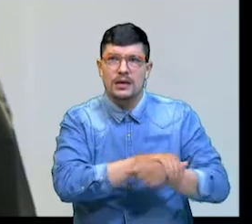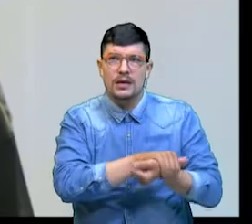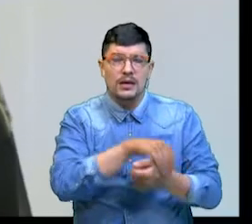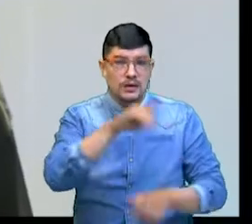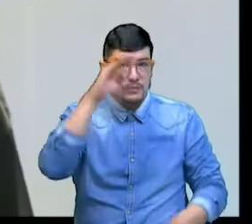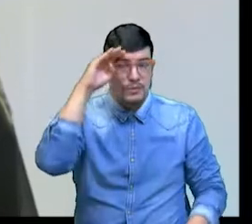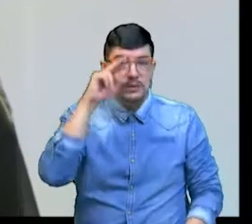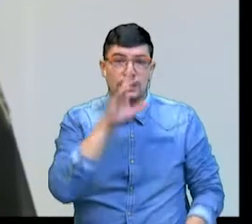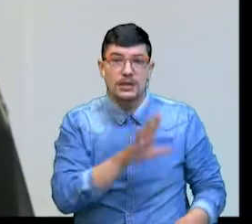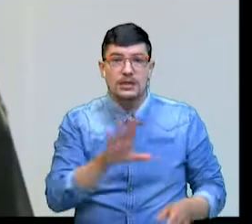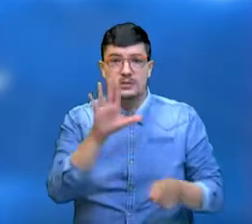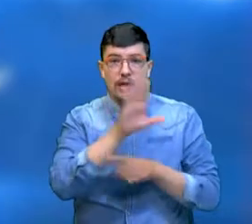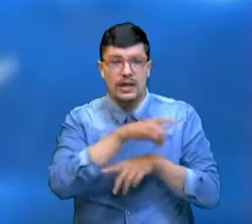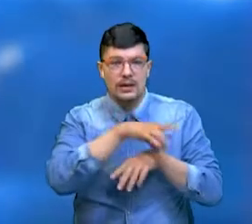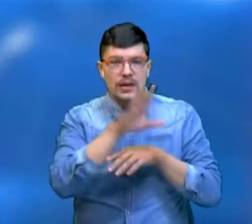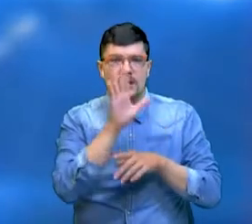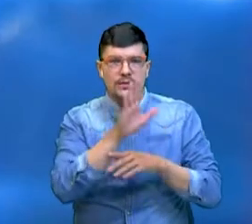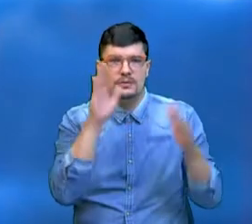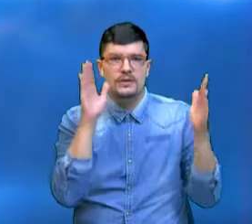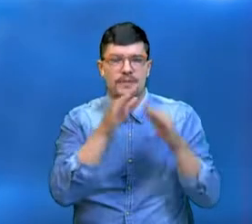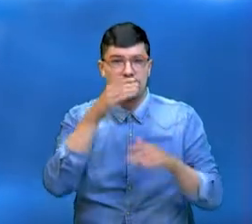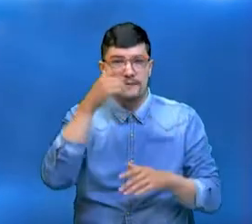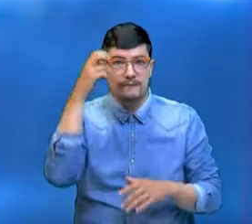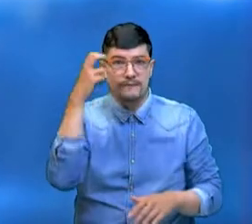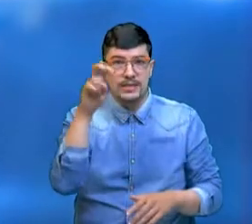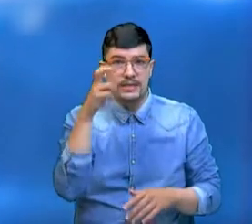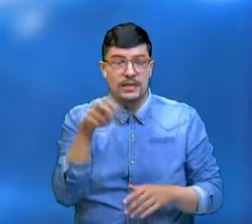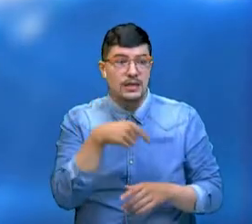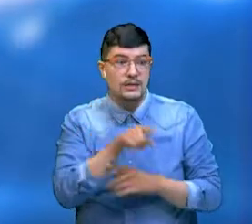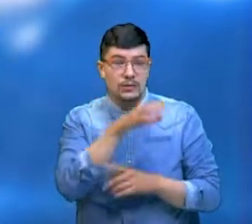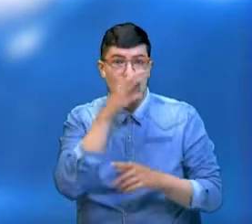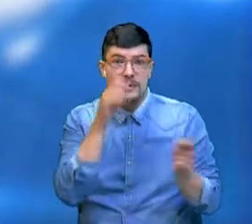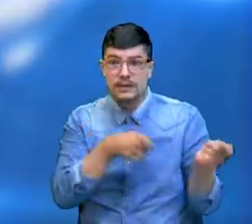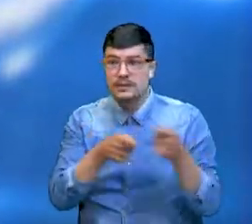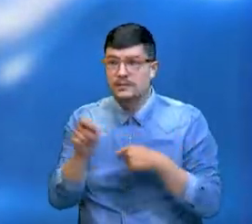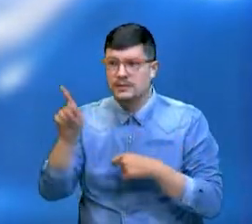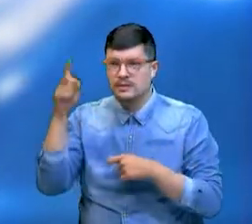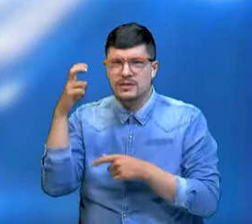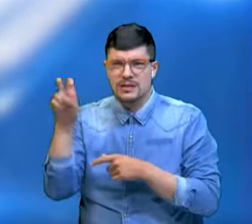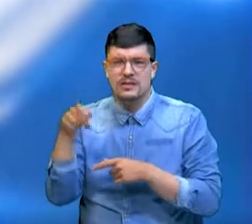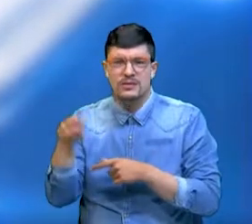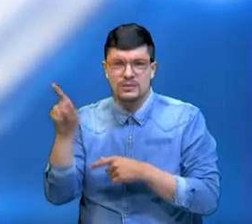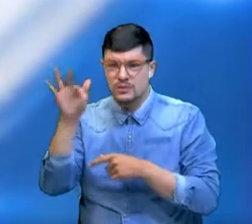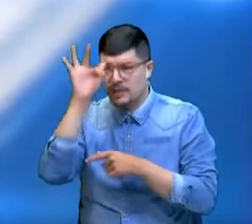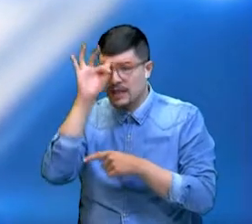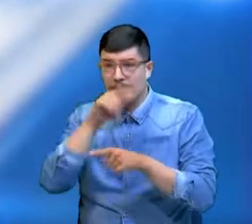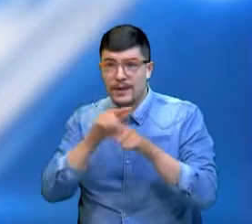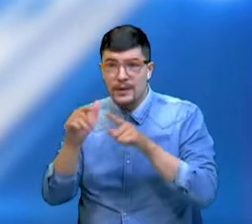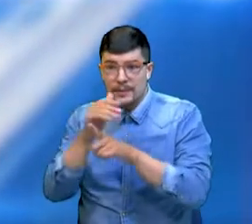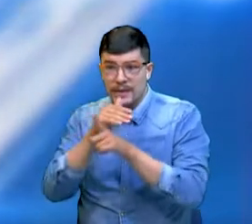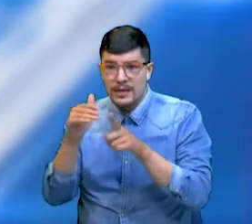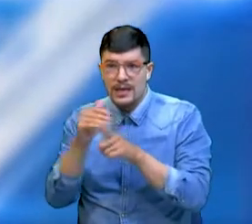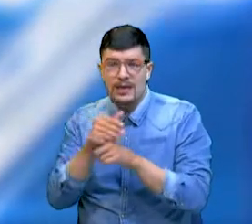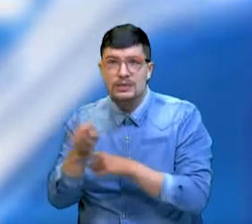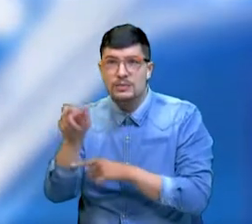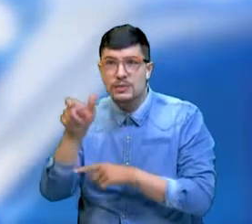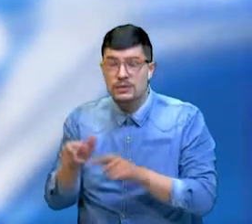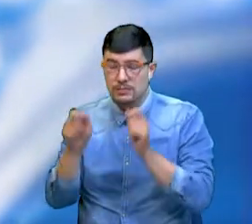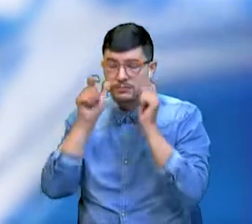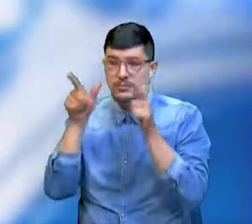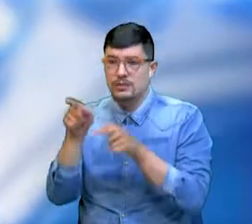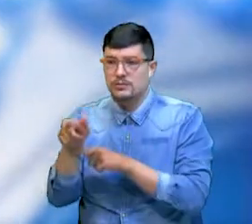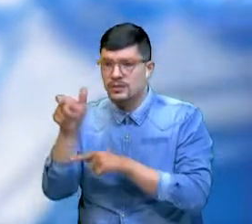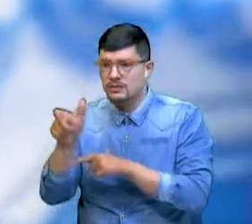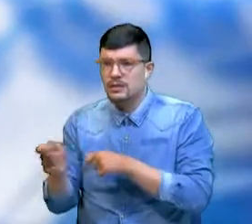y dejado a disposición de la fiscalía. El hombre herido fue llevado en una ambulancia hasta una clínica, pero a mitad de camino, sorpresivamente,